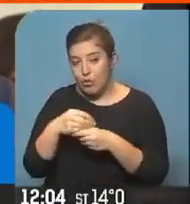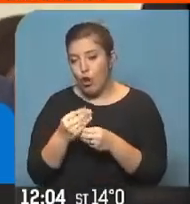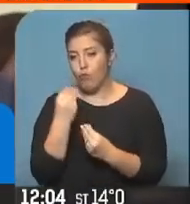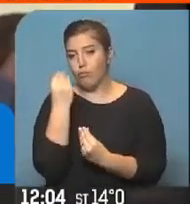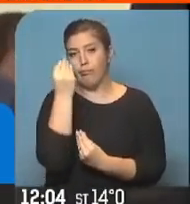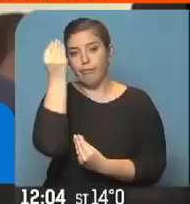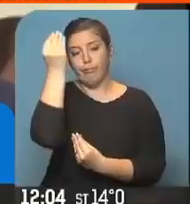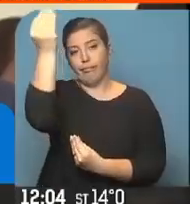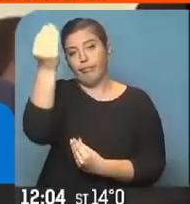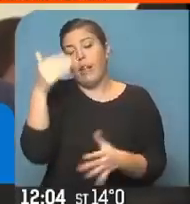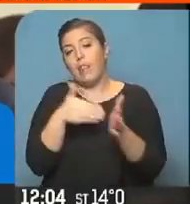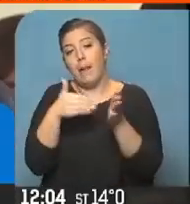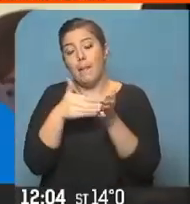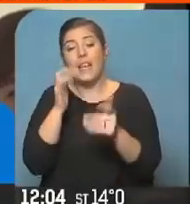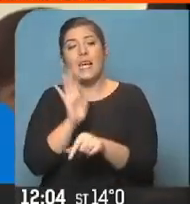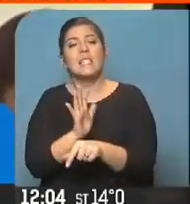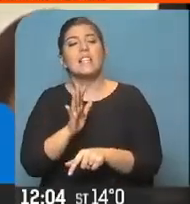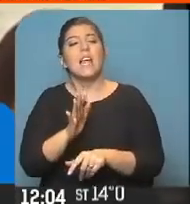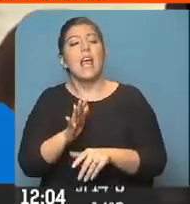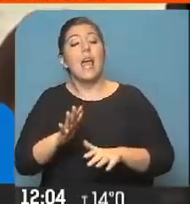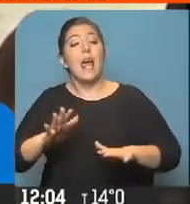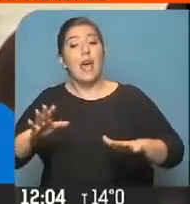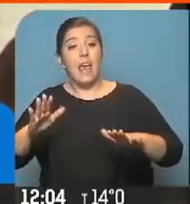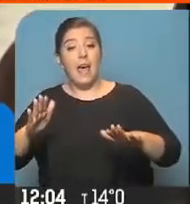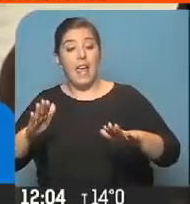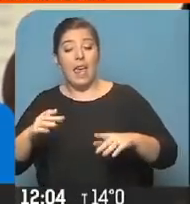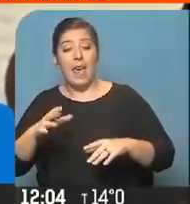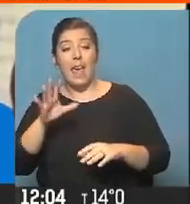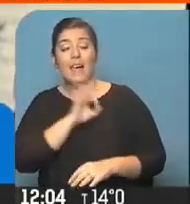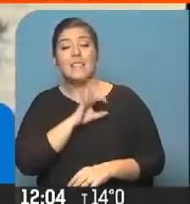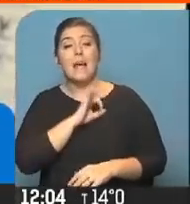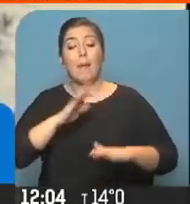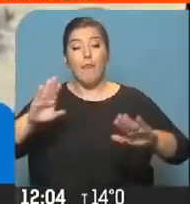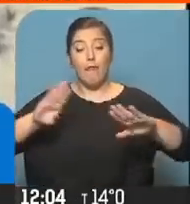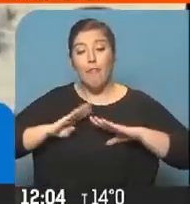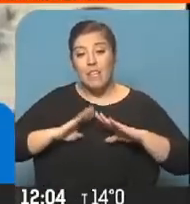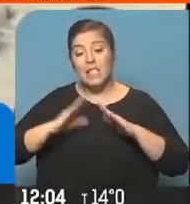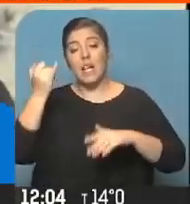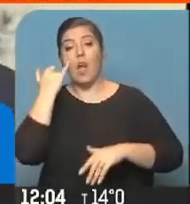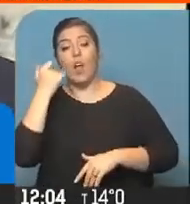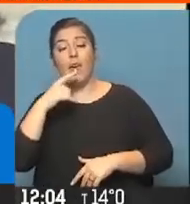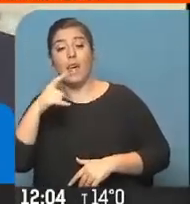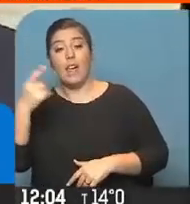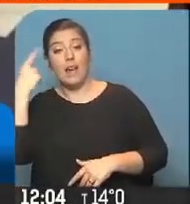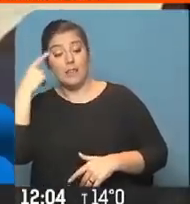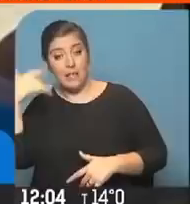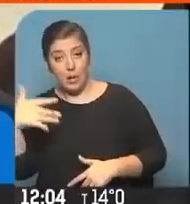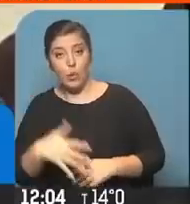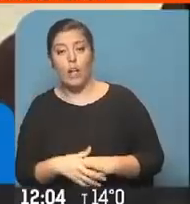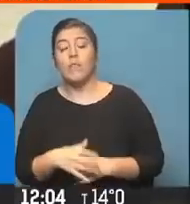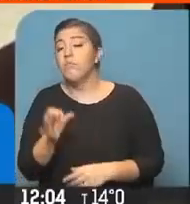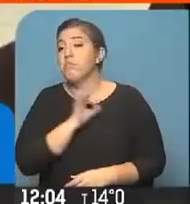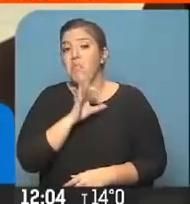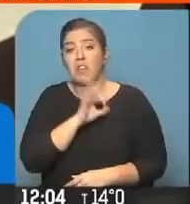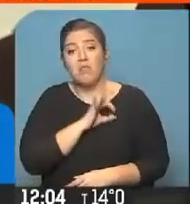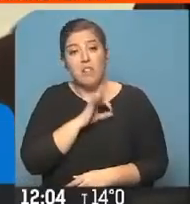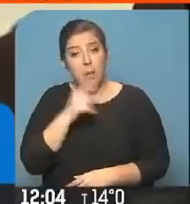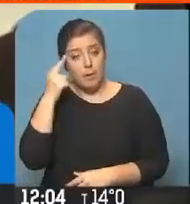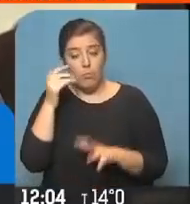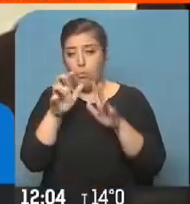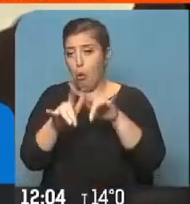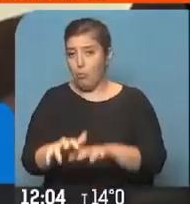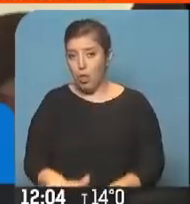que escuchamos exámenes de aptitud física e intelectual en qué consiste en un examen del integral es un examen que se hace por